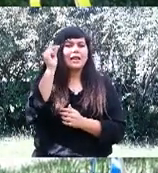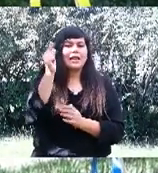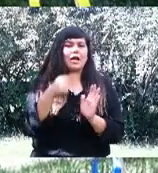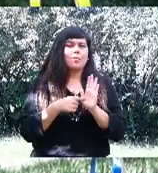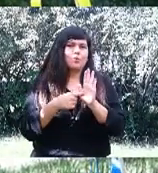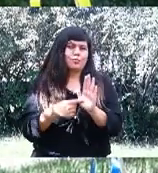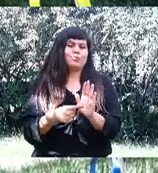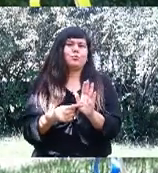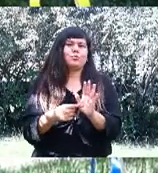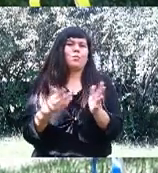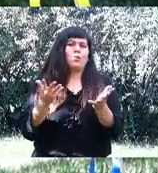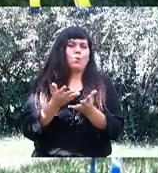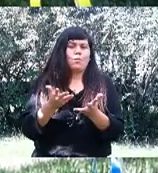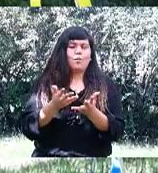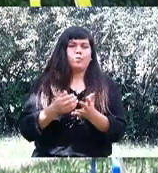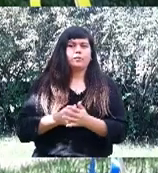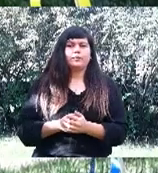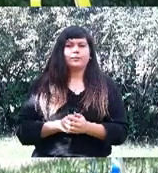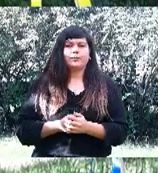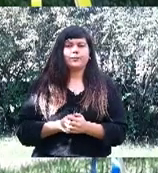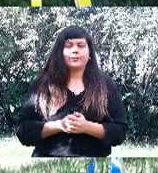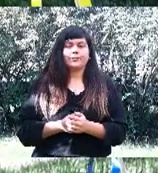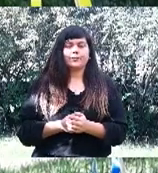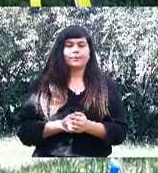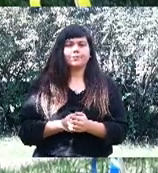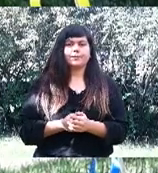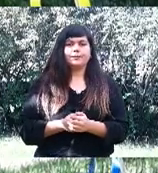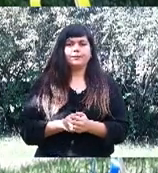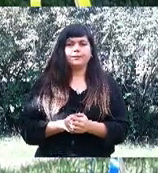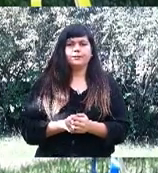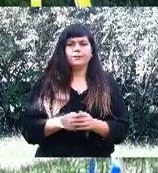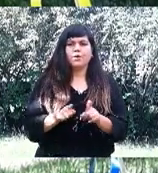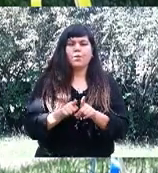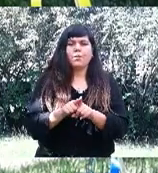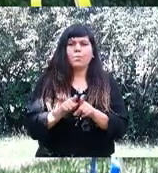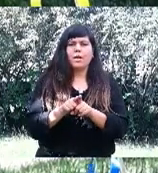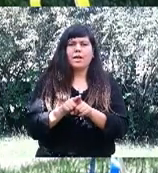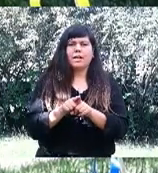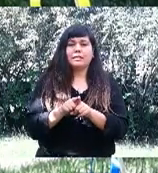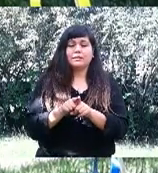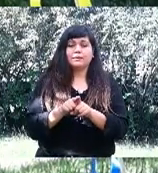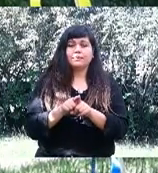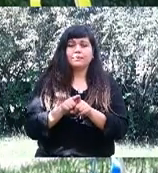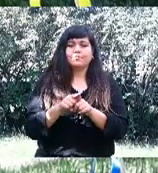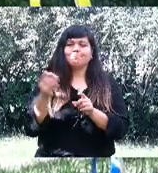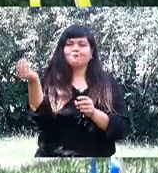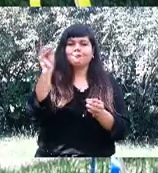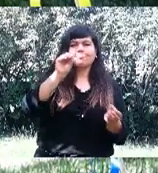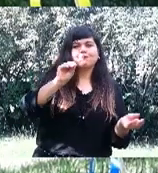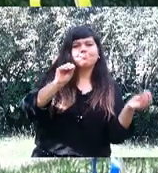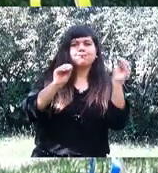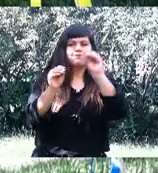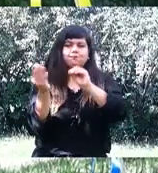cómo de cómo eh fuimos articulando este este sistema